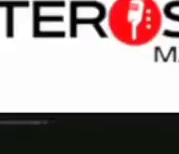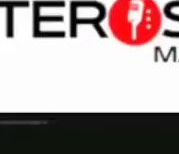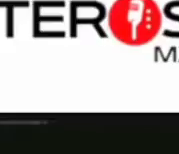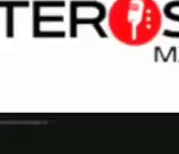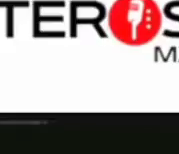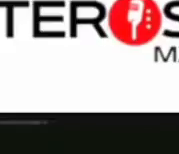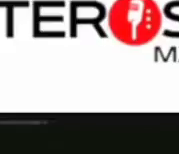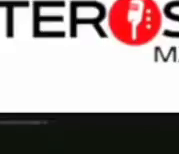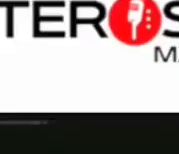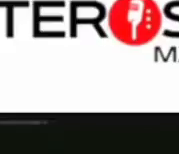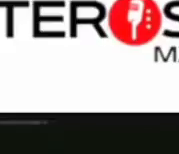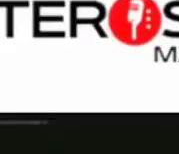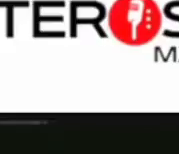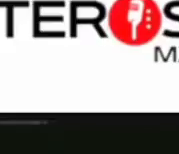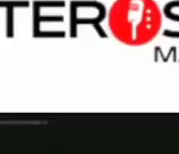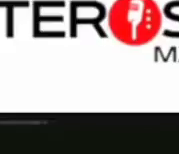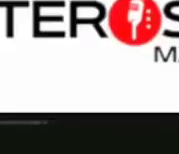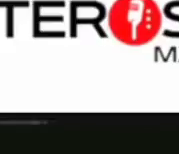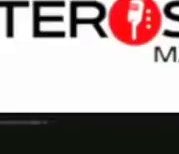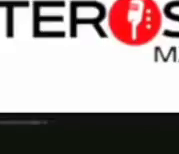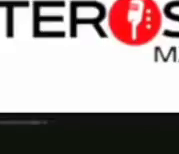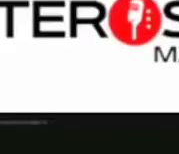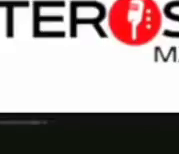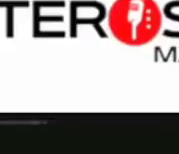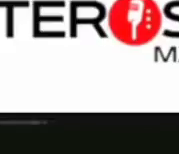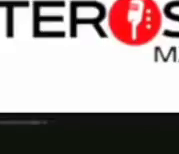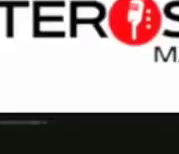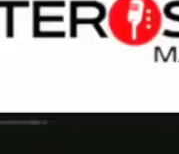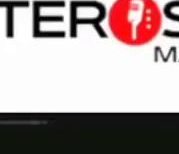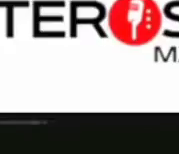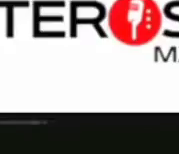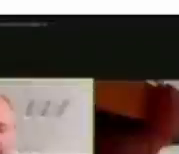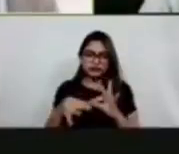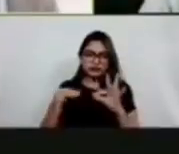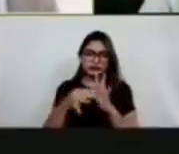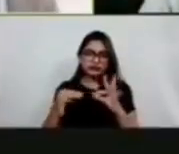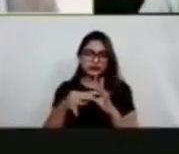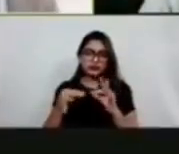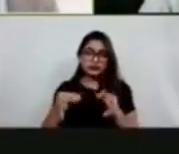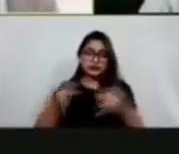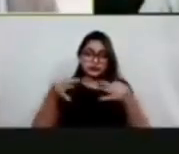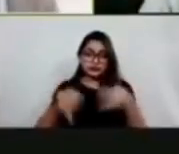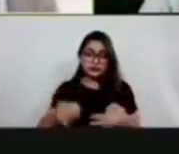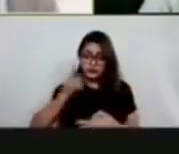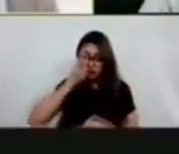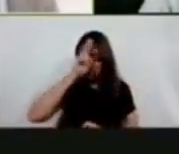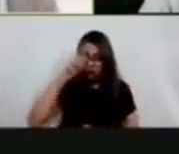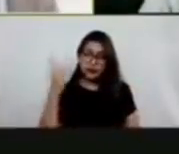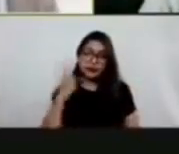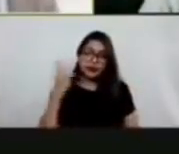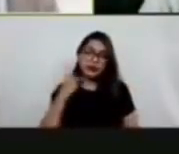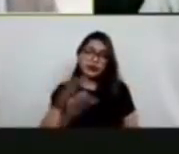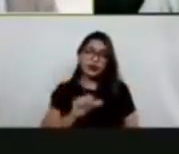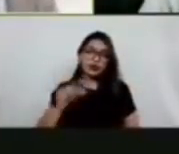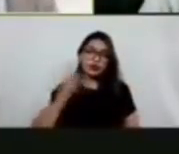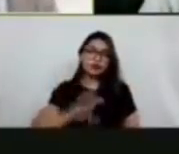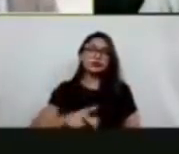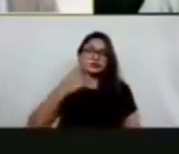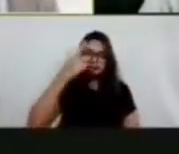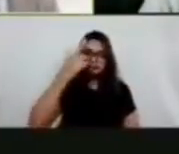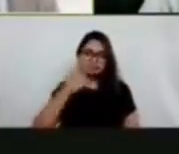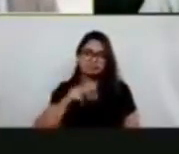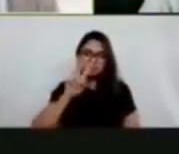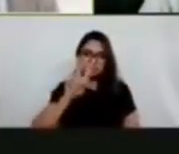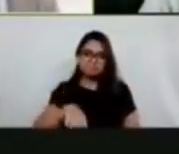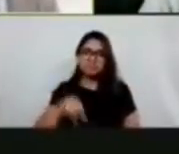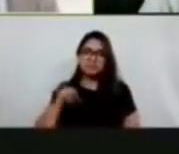panista no volverá a aparecer en las boletas como candidato. Que hay una trampita por